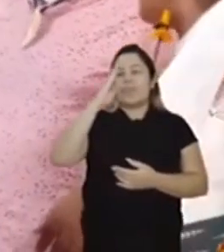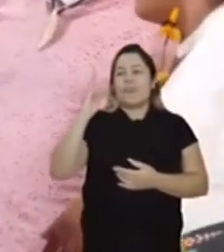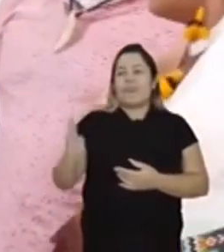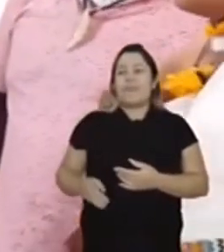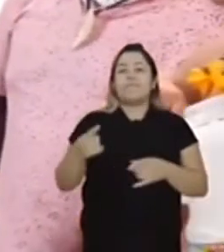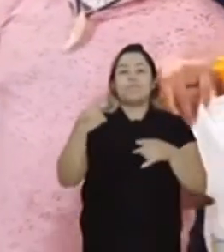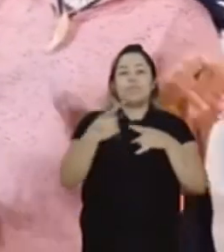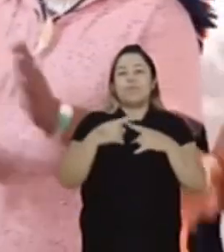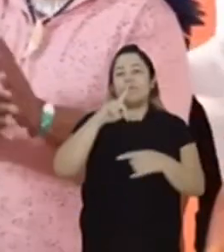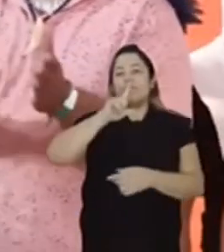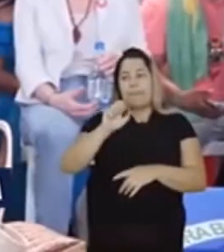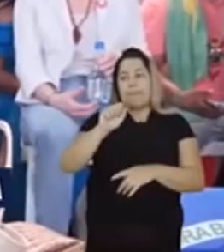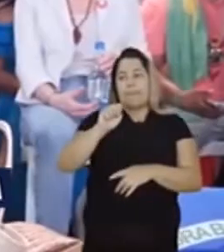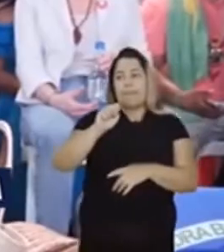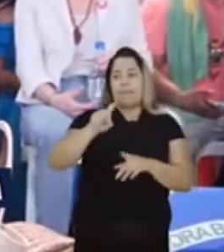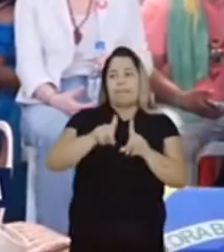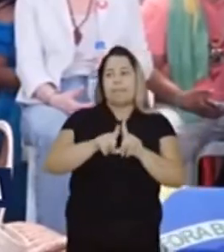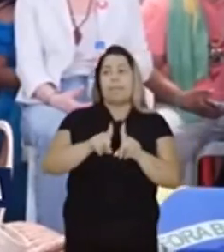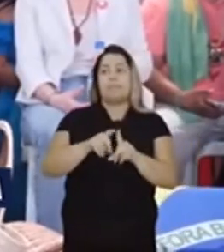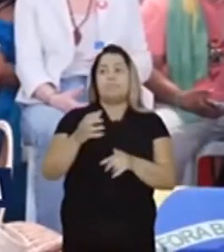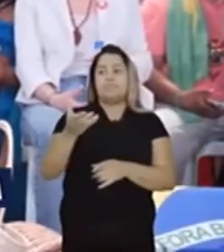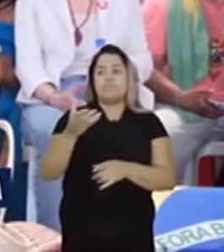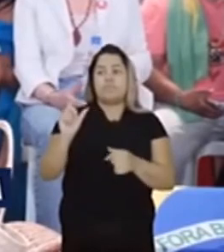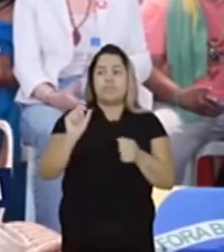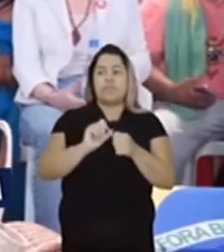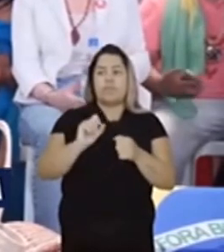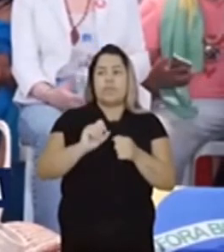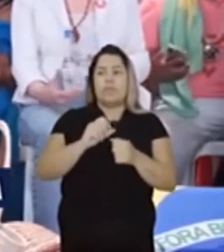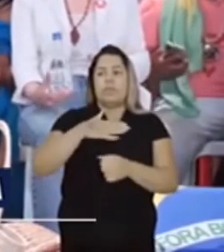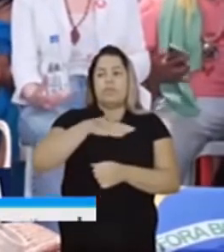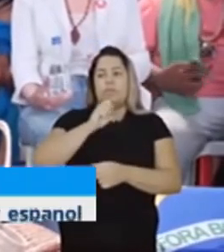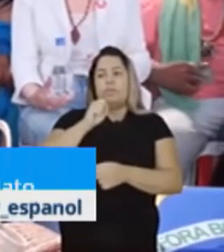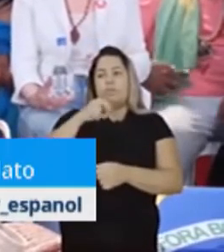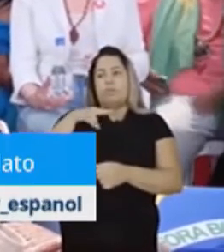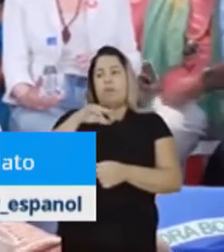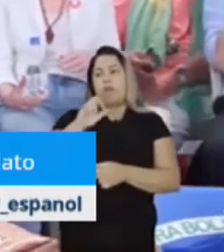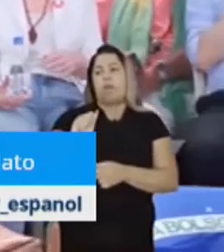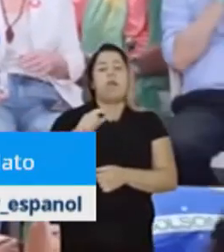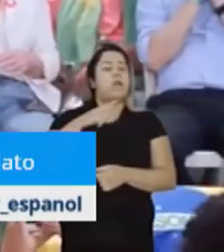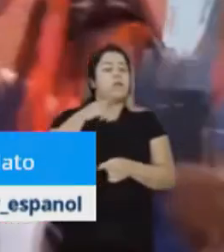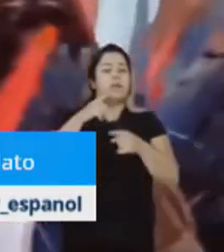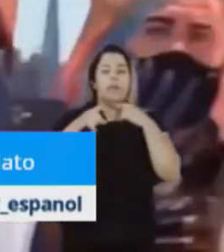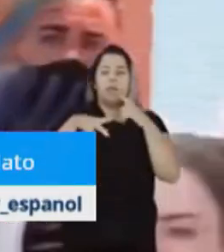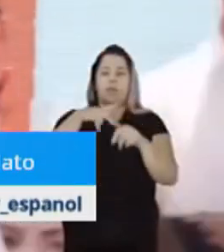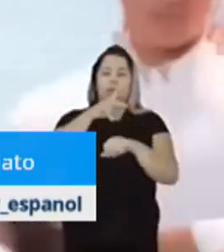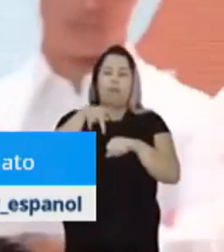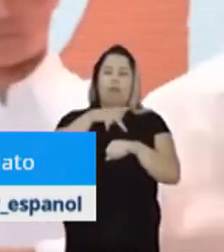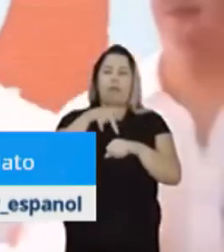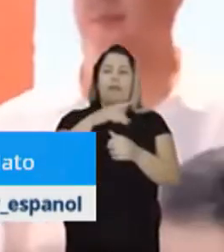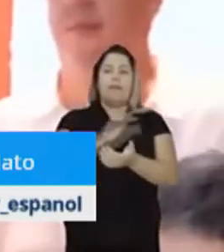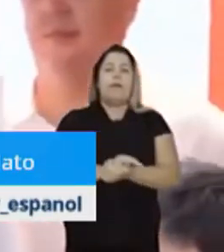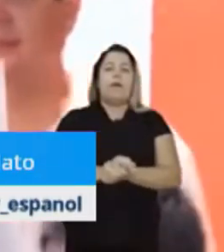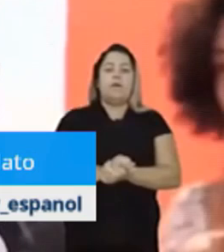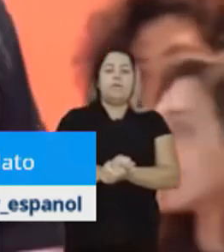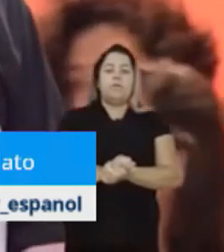fue contundente quiero decirles que si volvemos al gobierno nadie